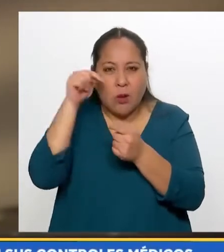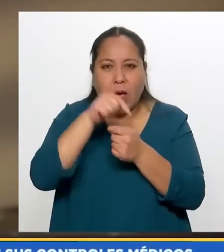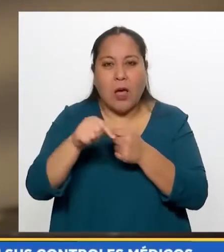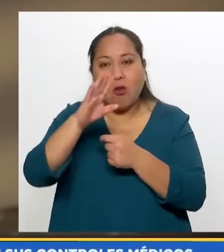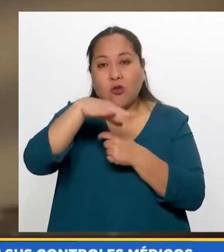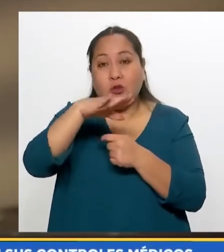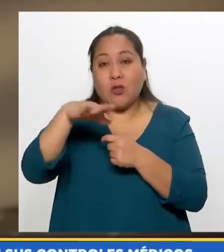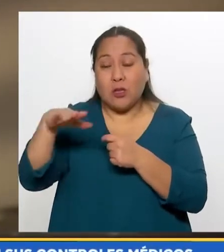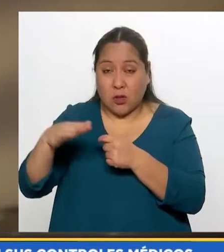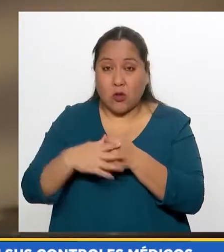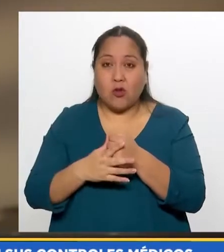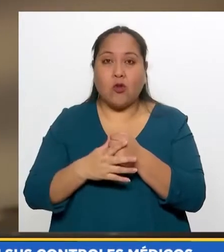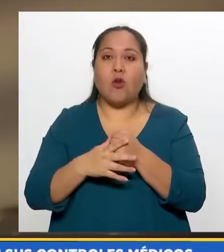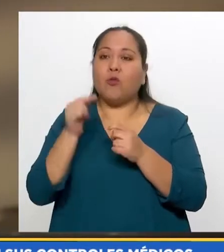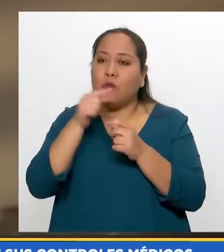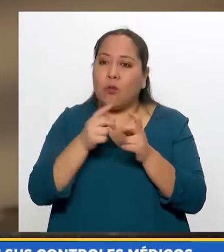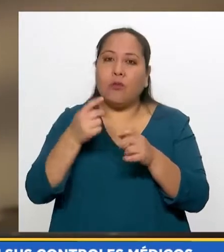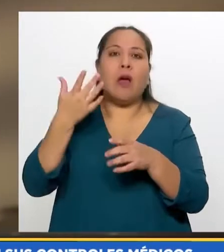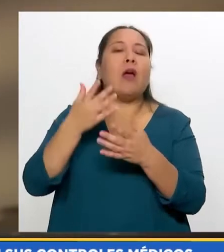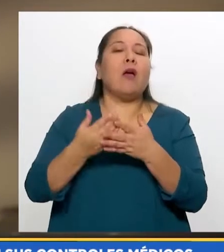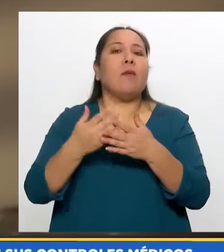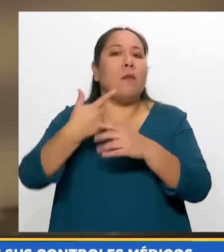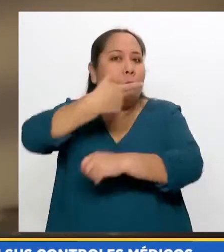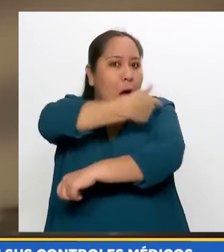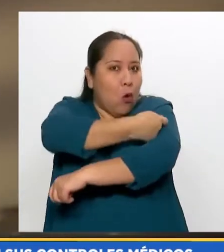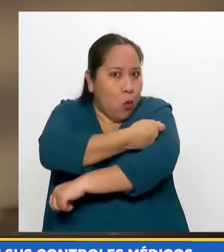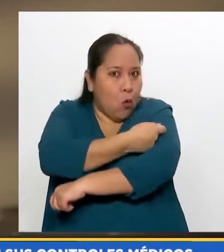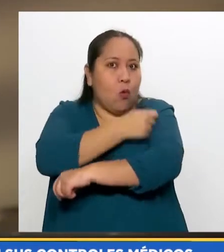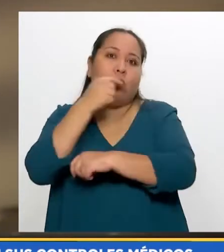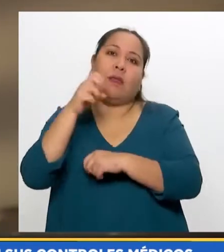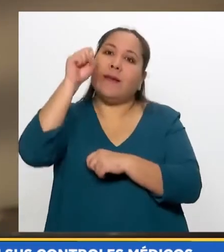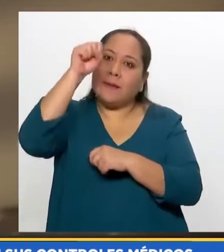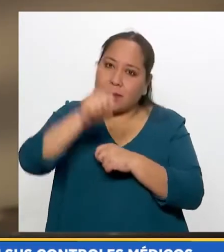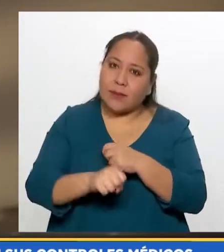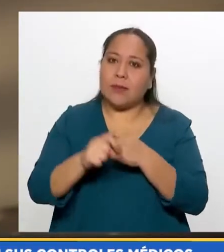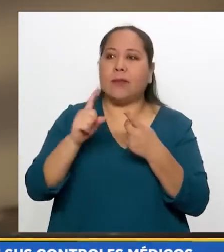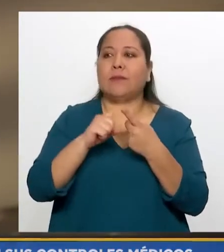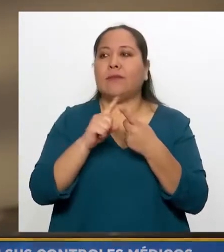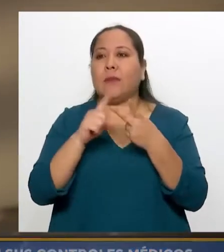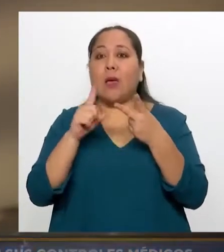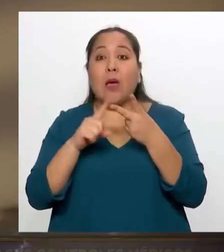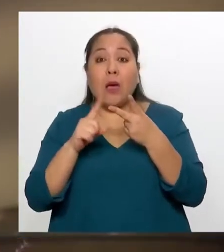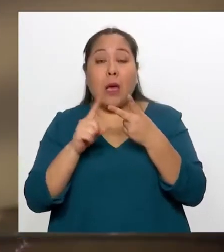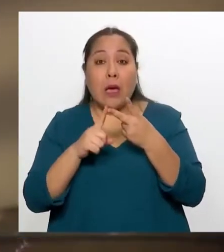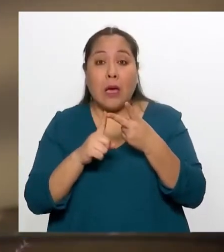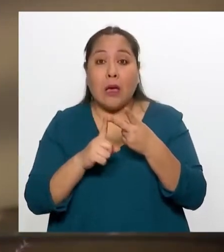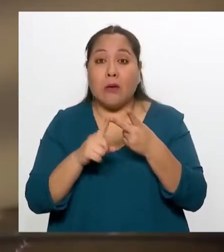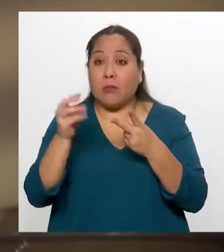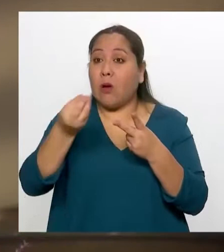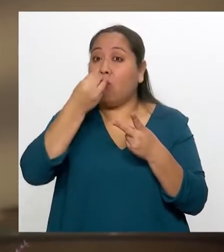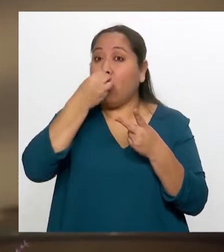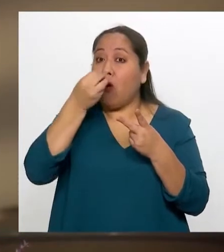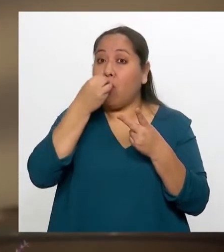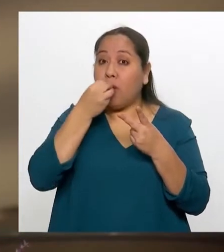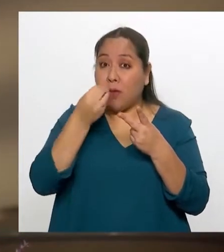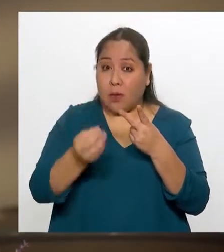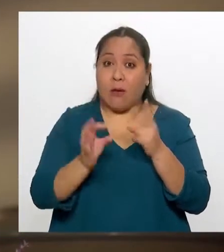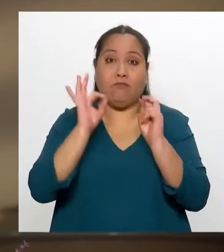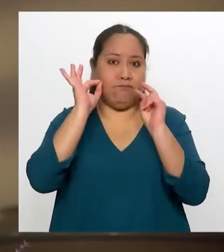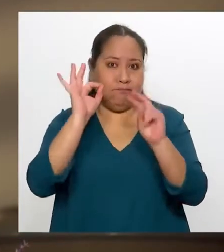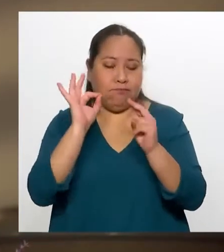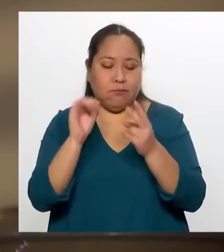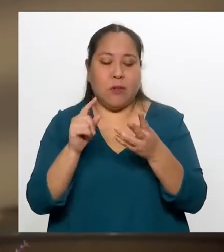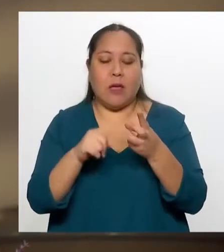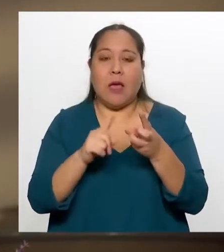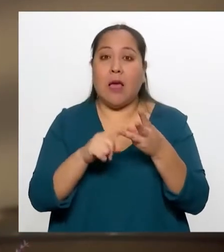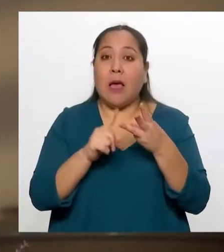controles frecuentes, que deben estar al día con sus vacunas, deben estar con un adecuado aporte calórico, una adecuada